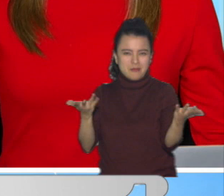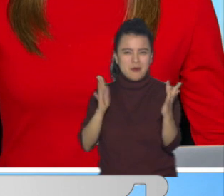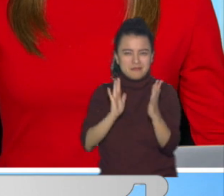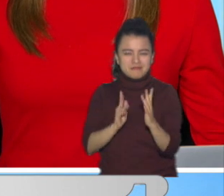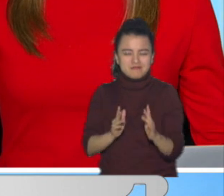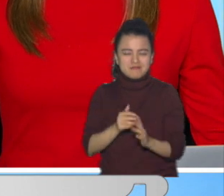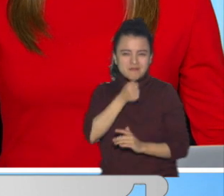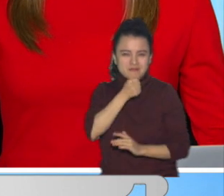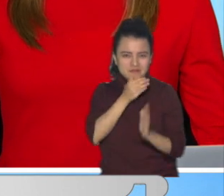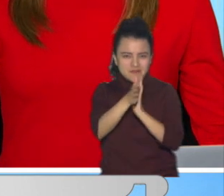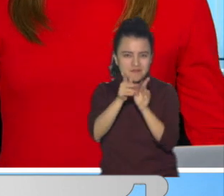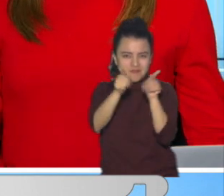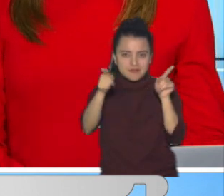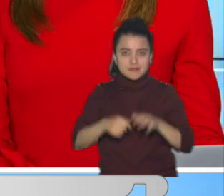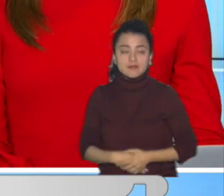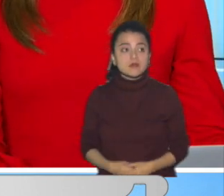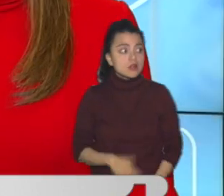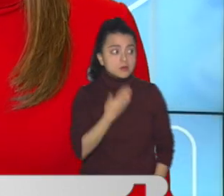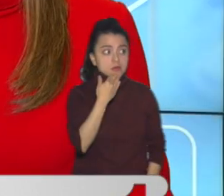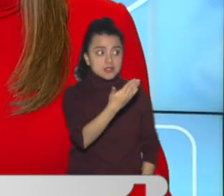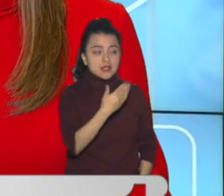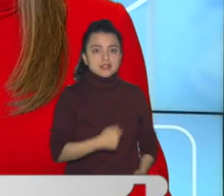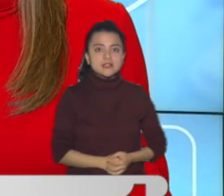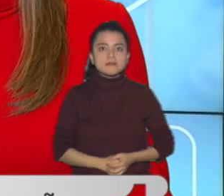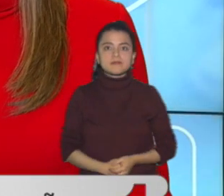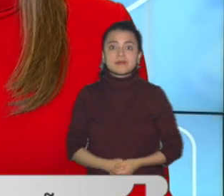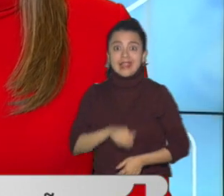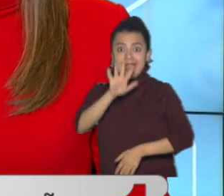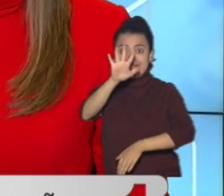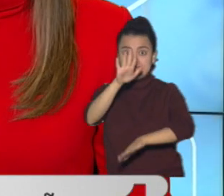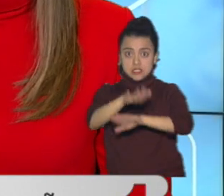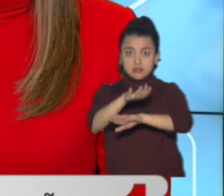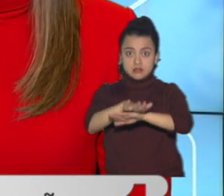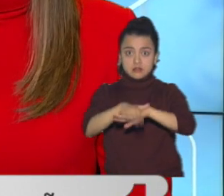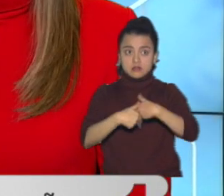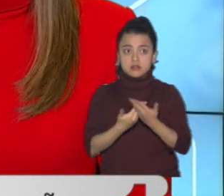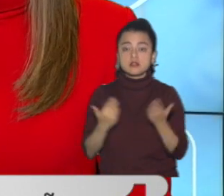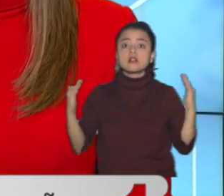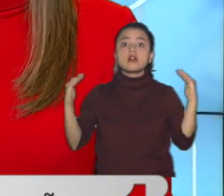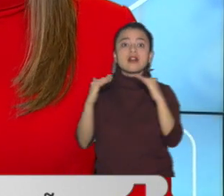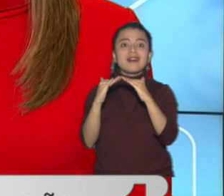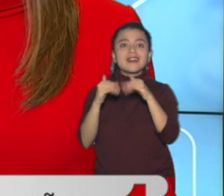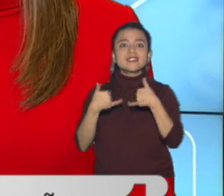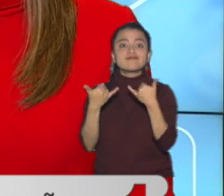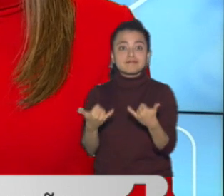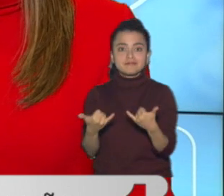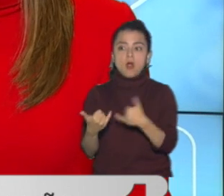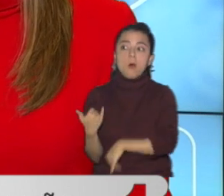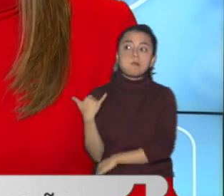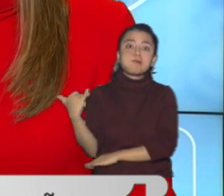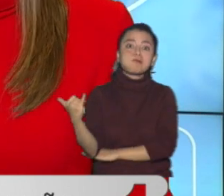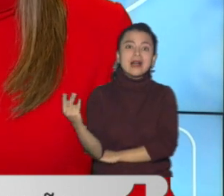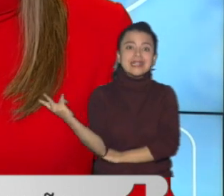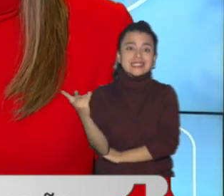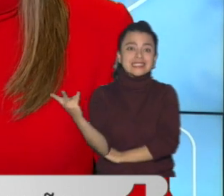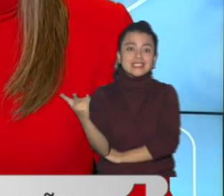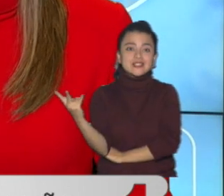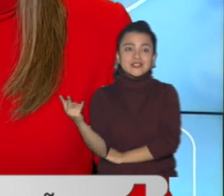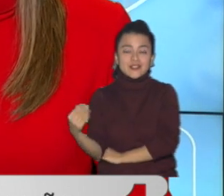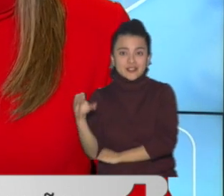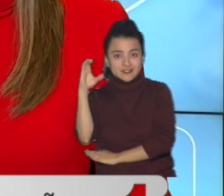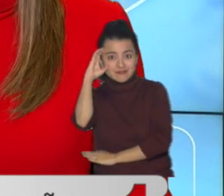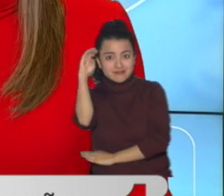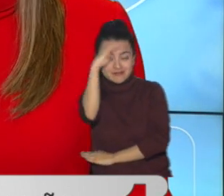Así es, Luisa, quedamos muy pendientes. Muchas gracias. Y a las 5 de la tarde en la Casa de Nariño se reunirán el presidente electo Gustavo Petro